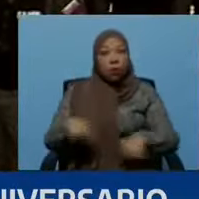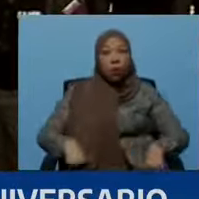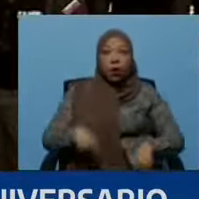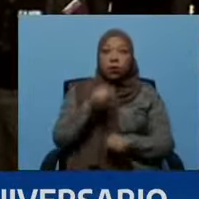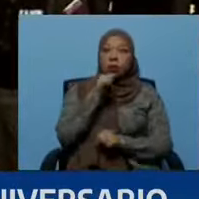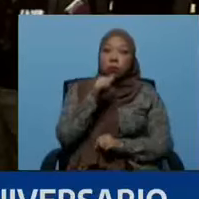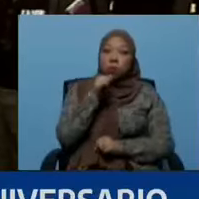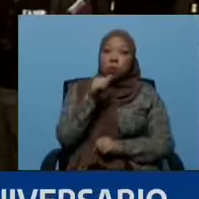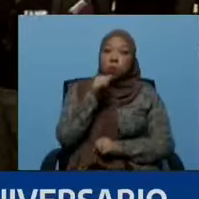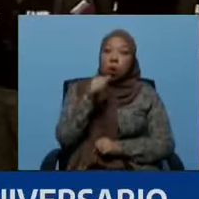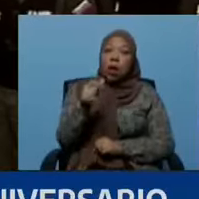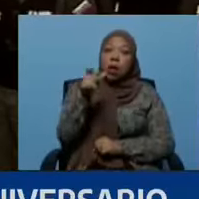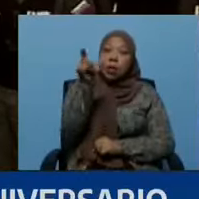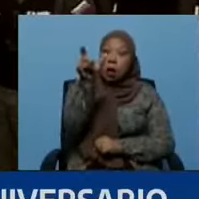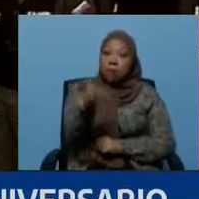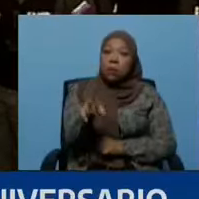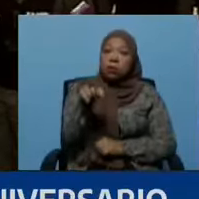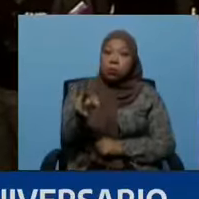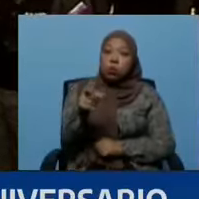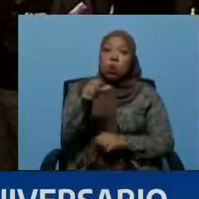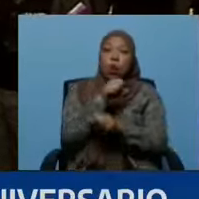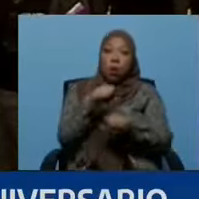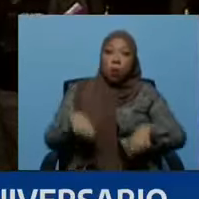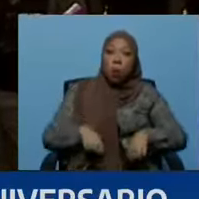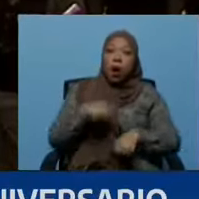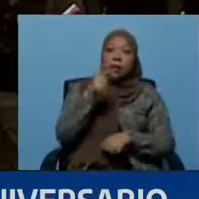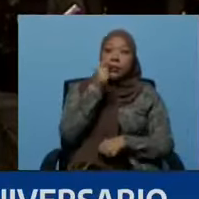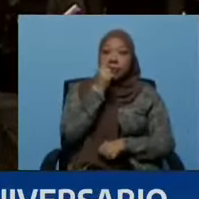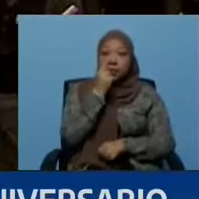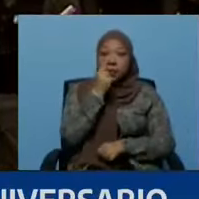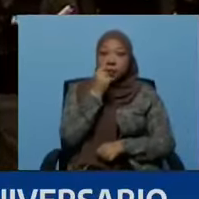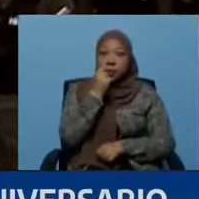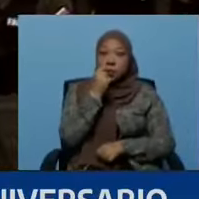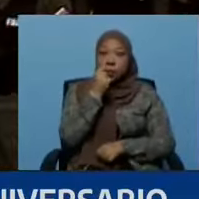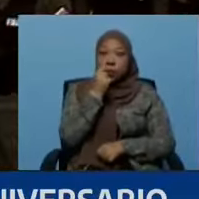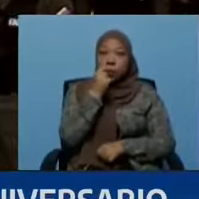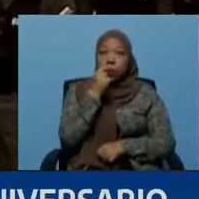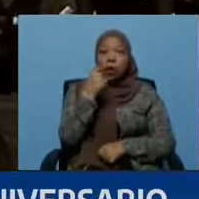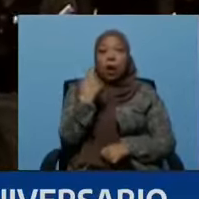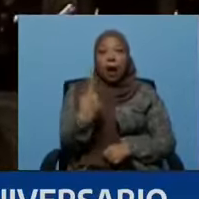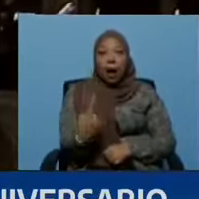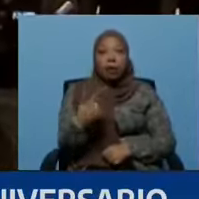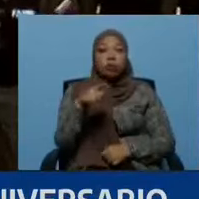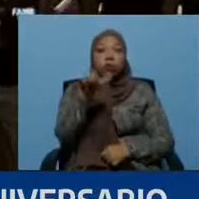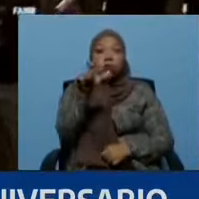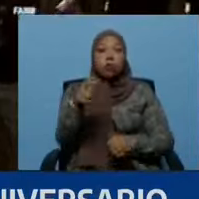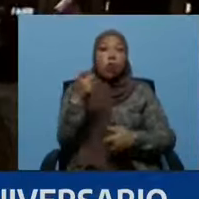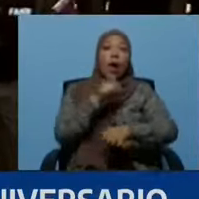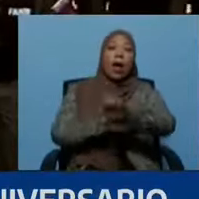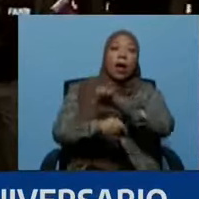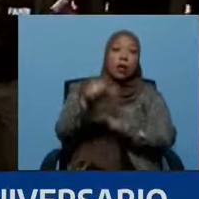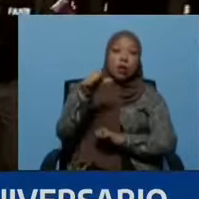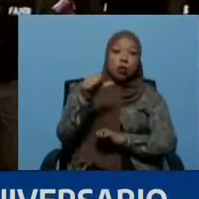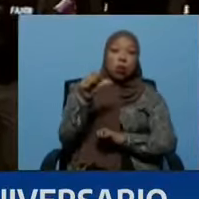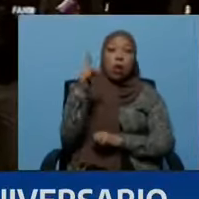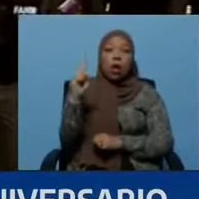Capturaron a uno de los funcionarios del orden y de la ley y lo iban a